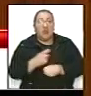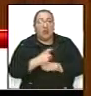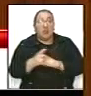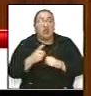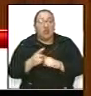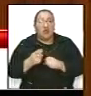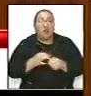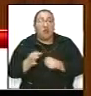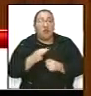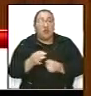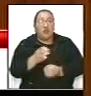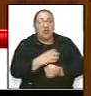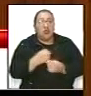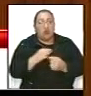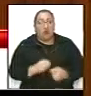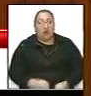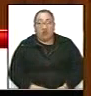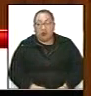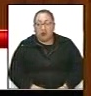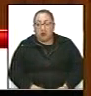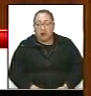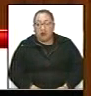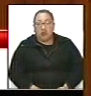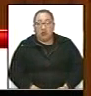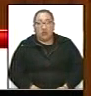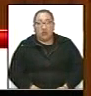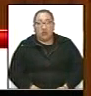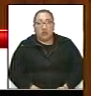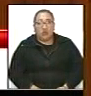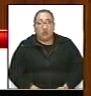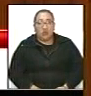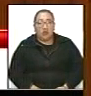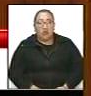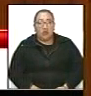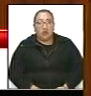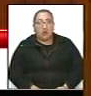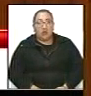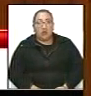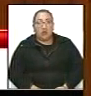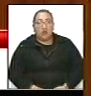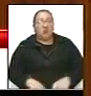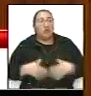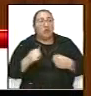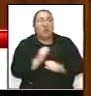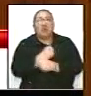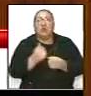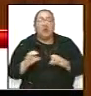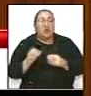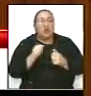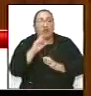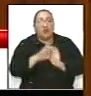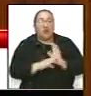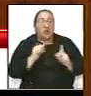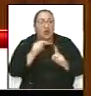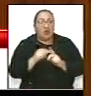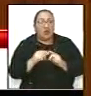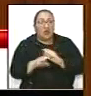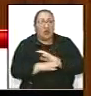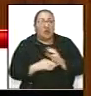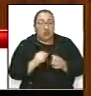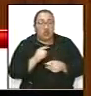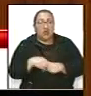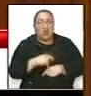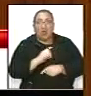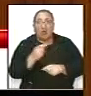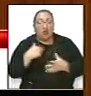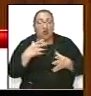distritos, centros poblados. Imposible lograr un trabajo articulado de fondo que llegue a las bases si es